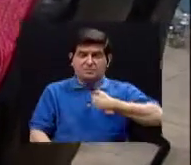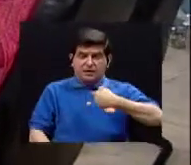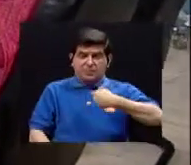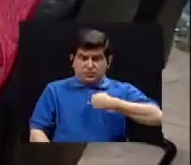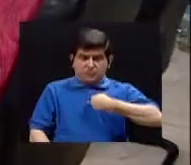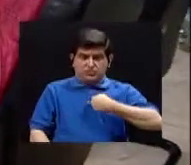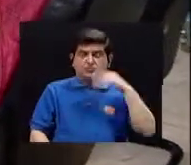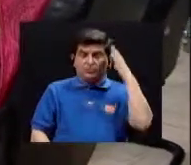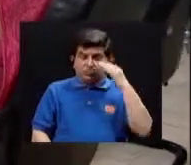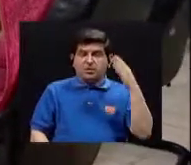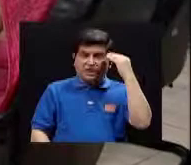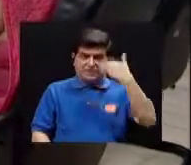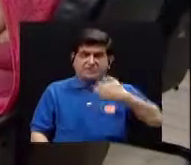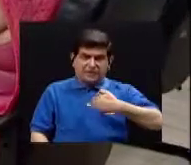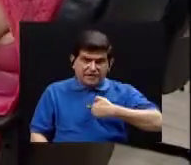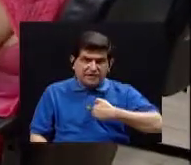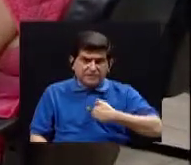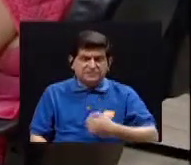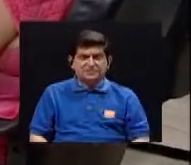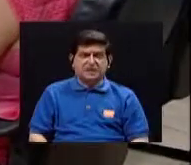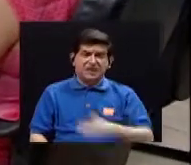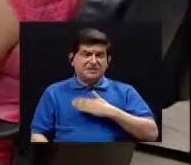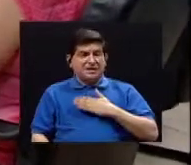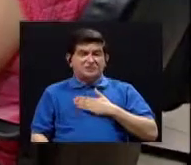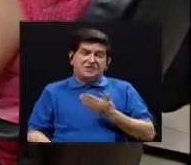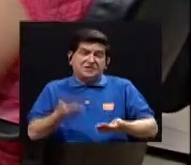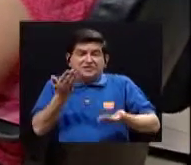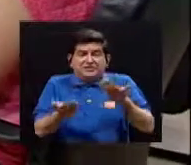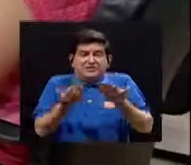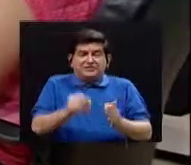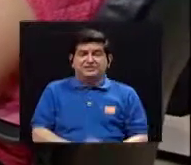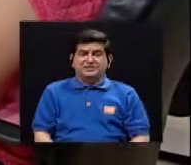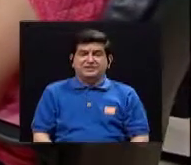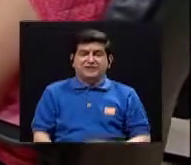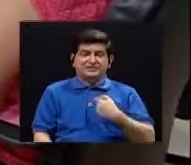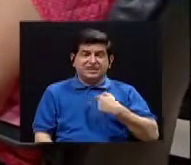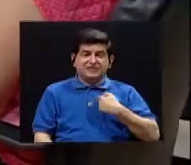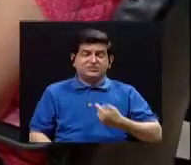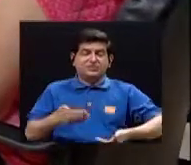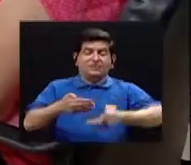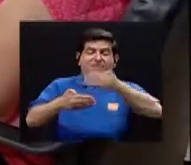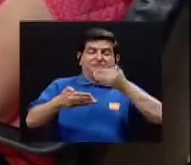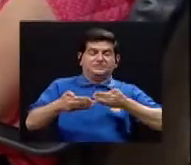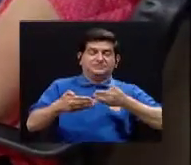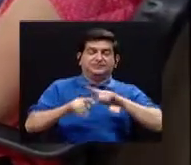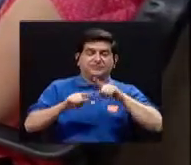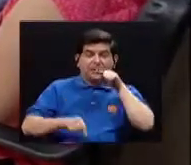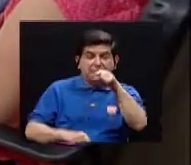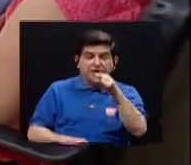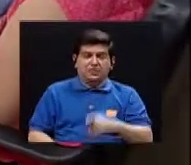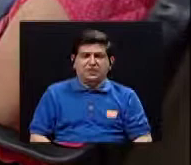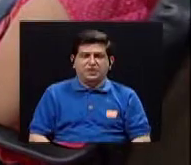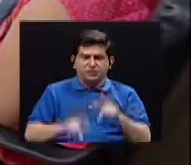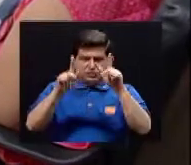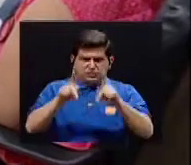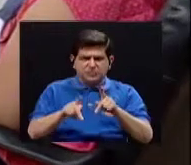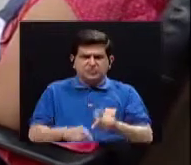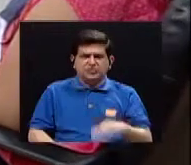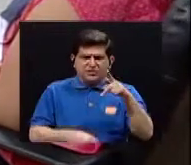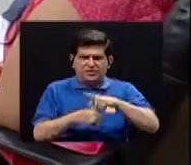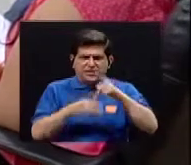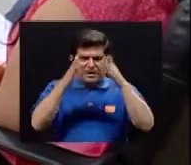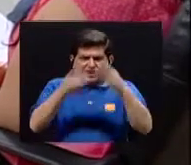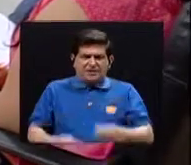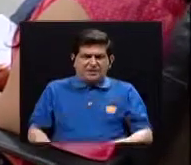comparado a lo que yo a mi experiencia varones que mi experiencia eso es lo que es estar del otro lado cambio lo de ellos que fueron